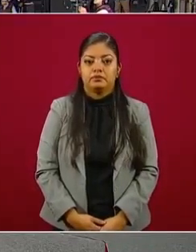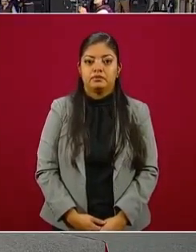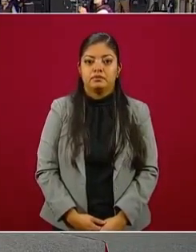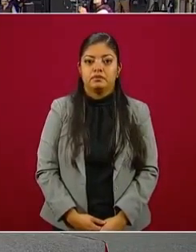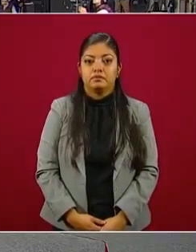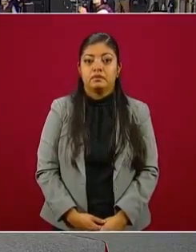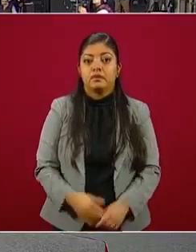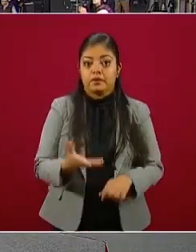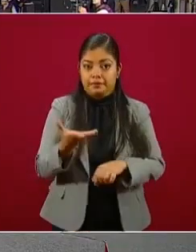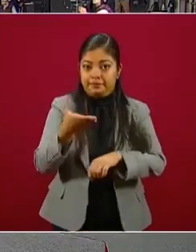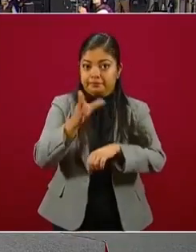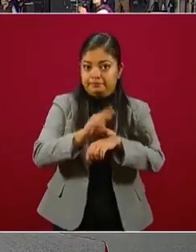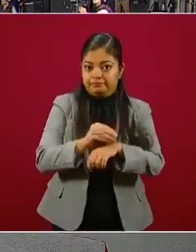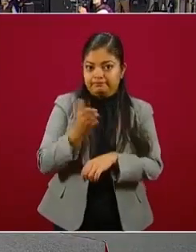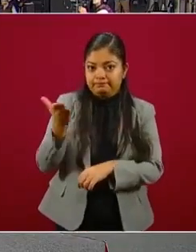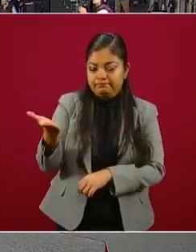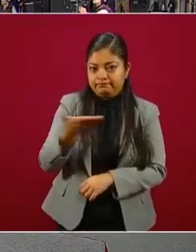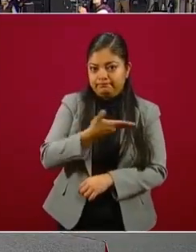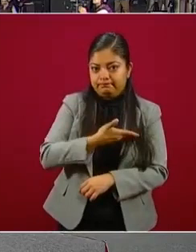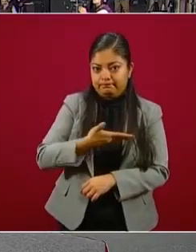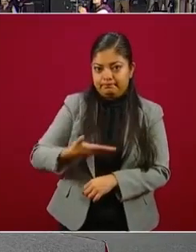Con su permiso, señor presidente,